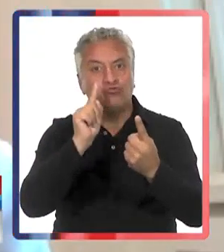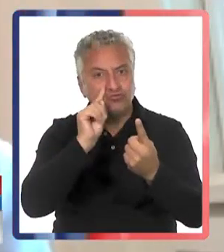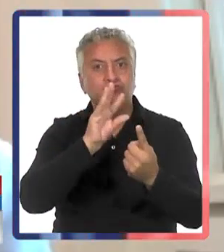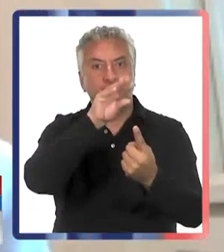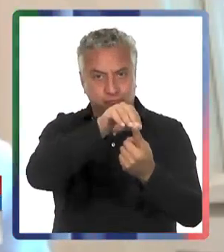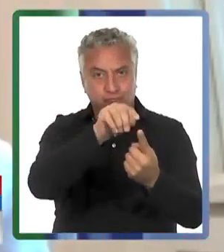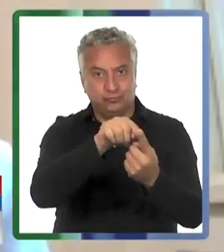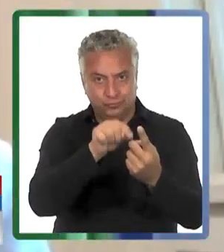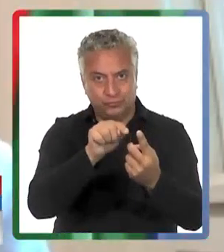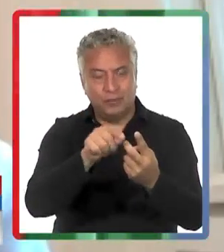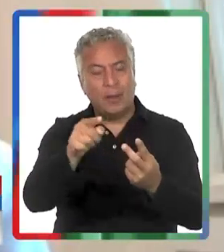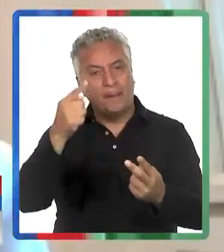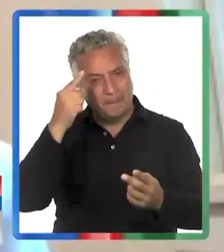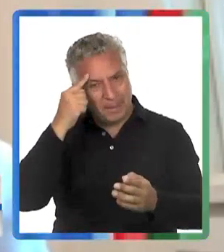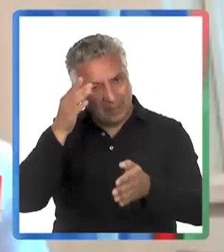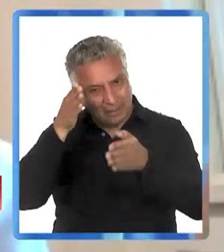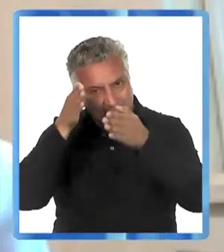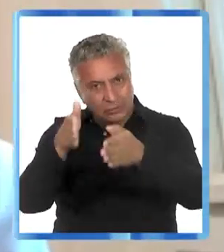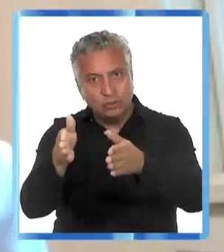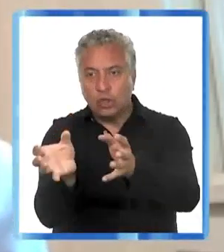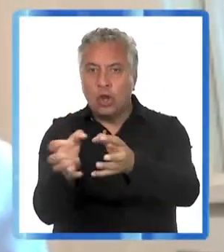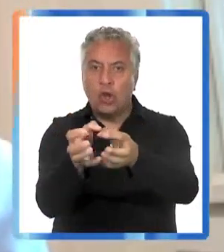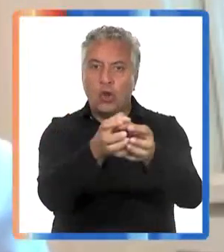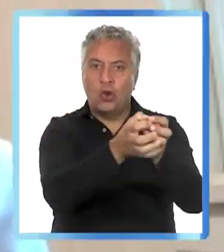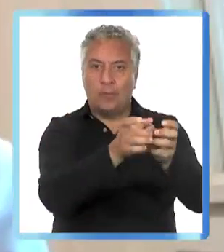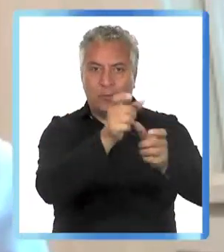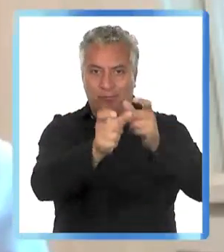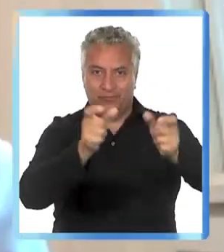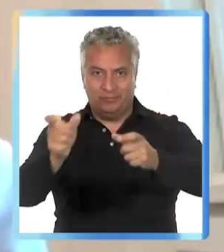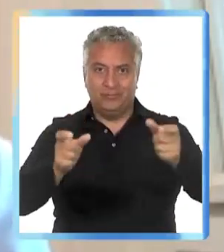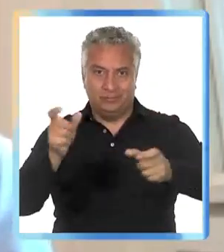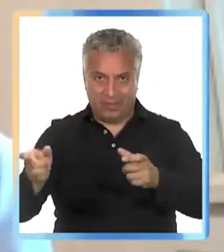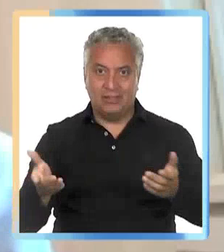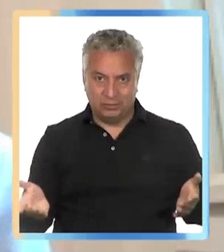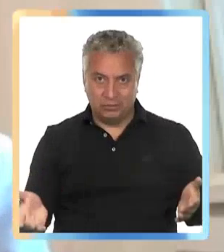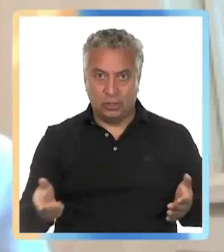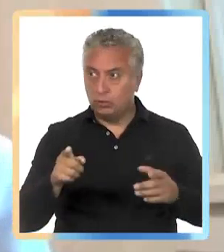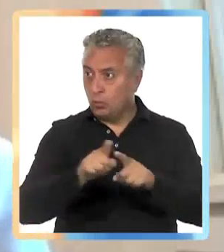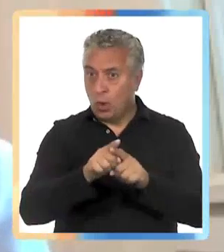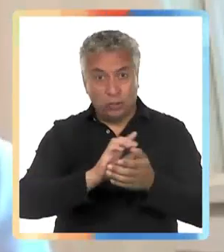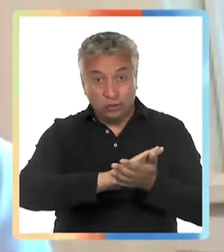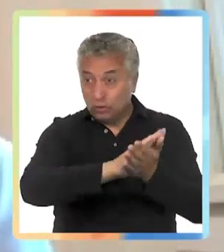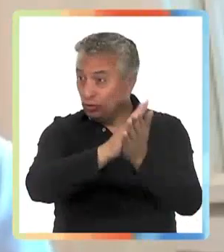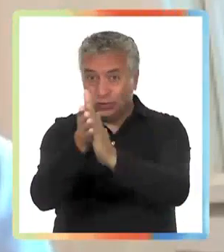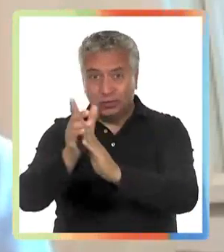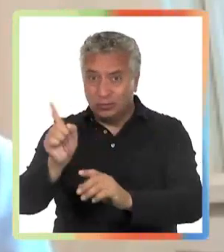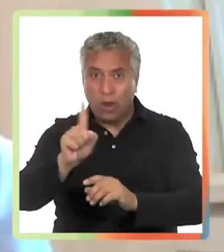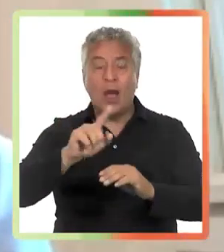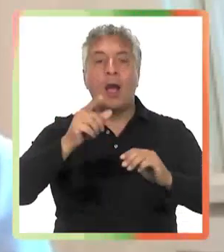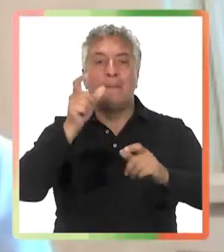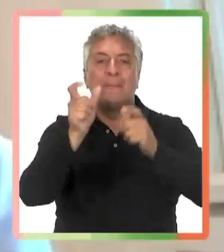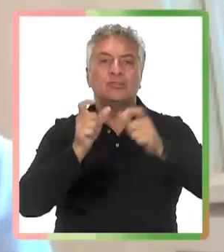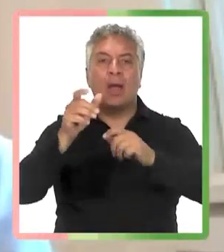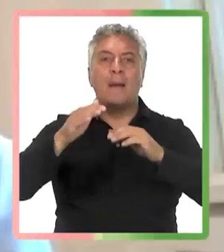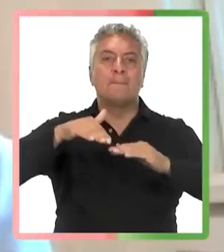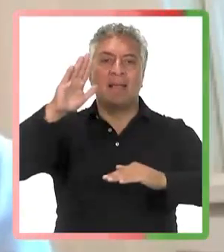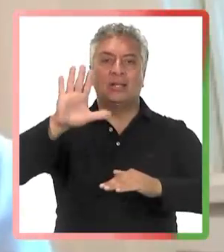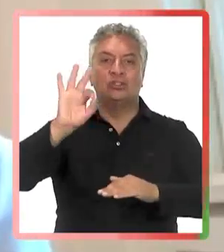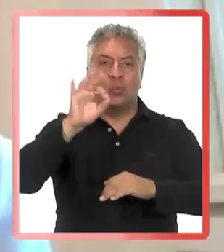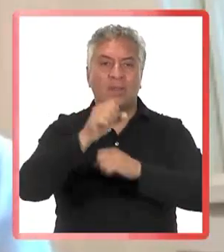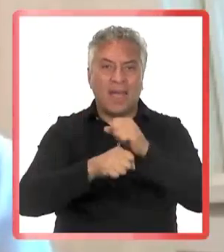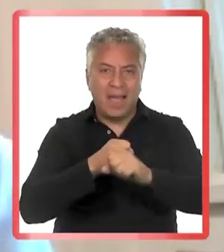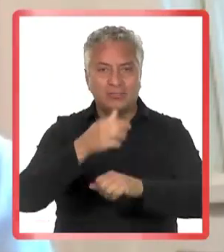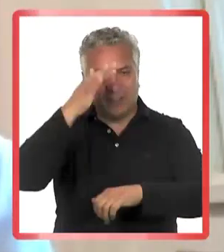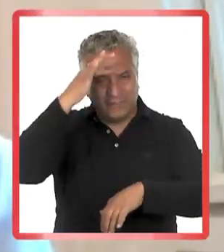está orientado a un cierto grupo de la población, que es bastante grande, pero que no es toda la población, mayores de